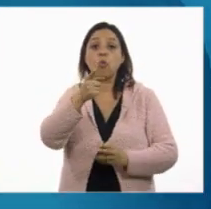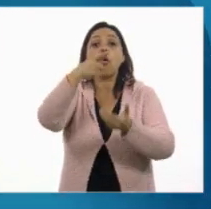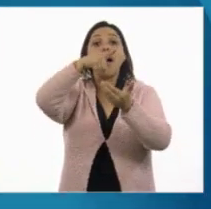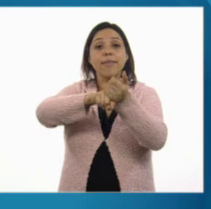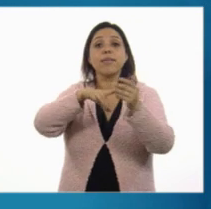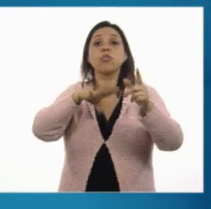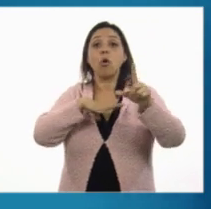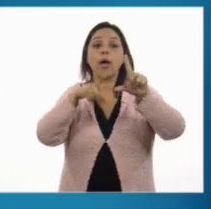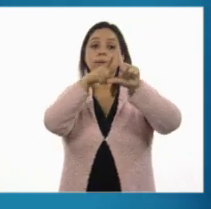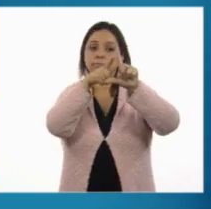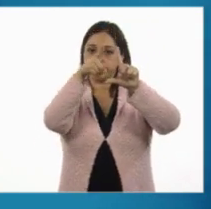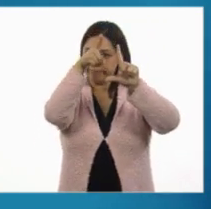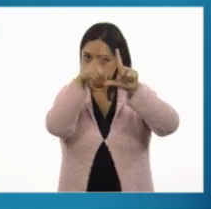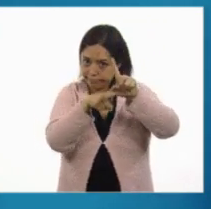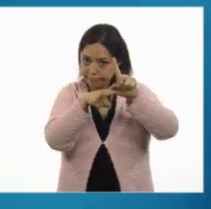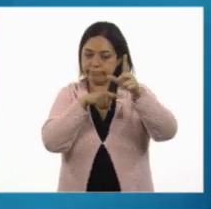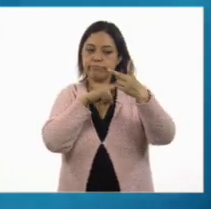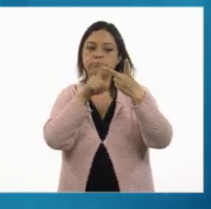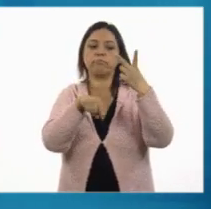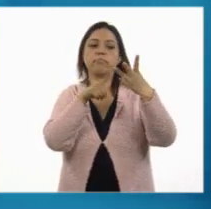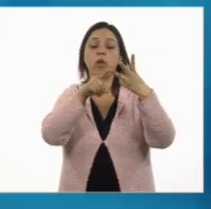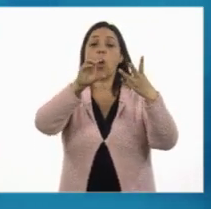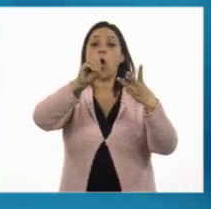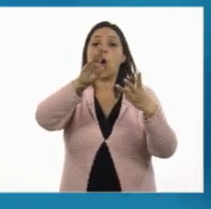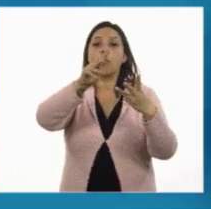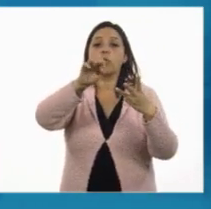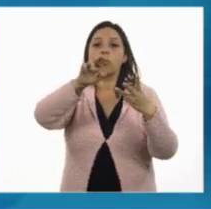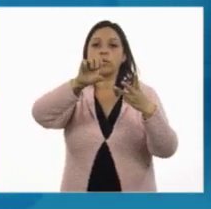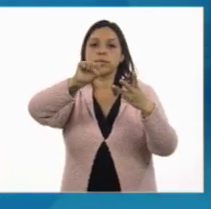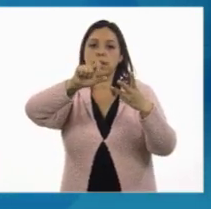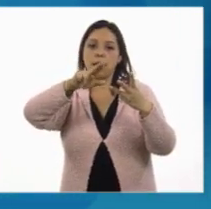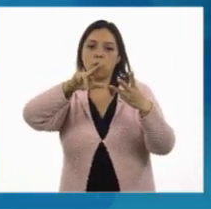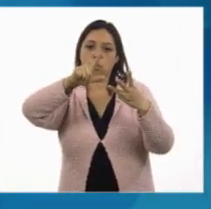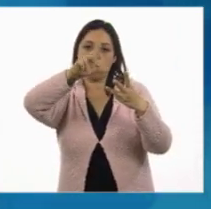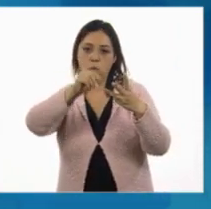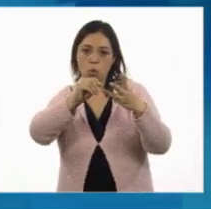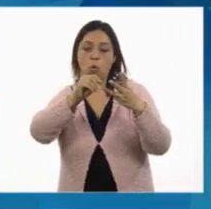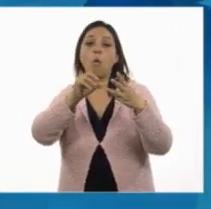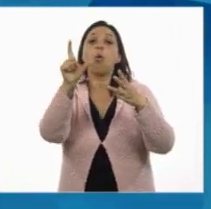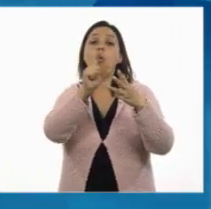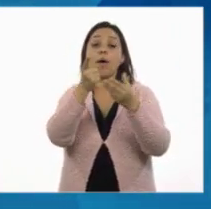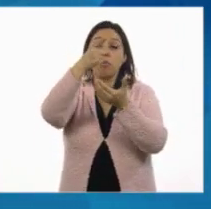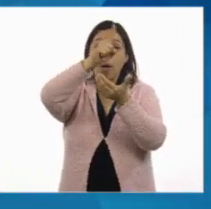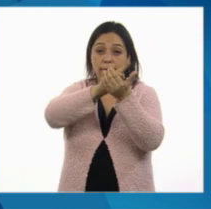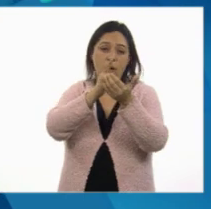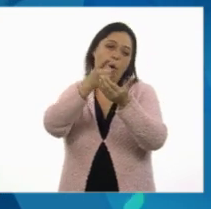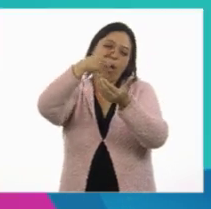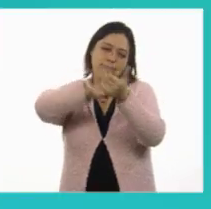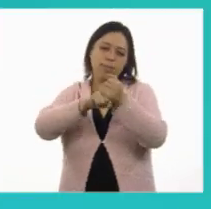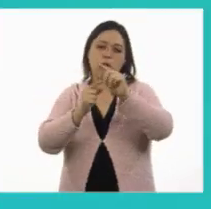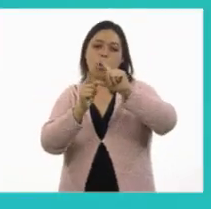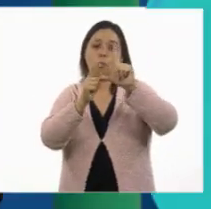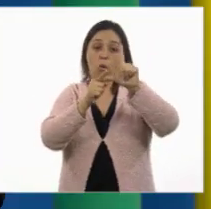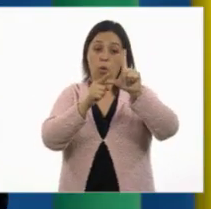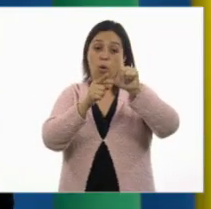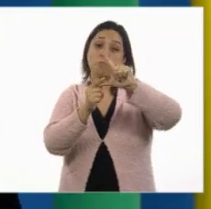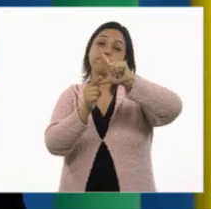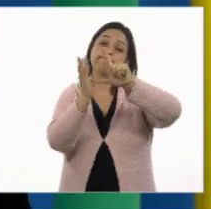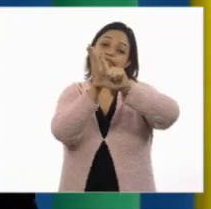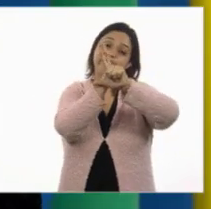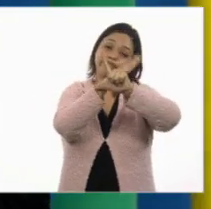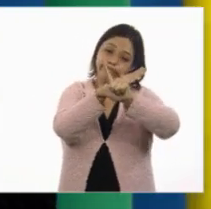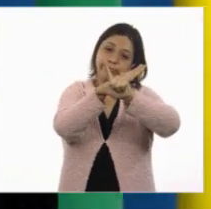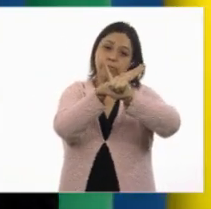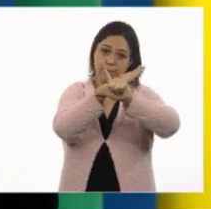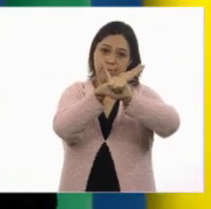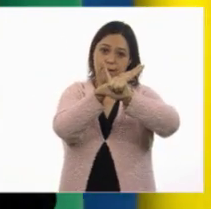es recto. Y triángulo obtusángulo, cuando un ángulo es obtuso. Por mi parte ha